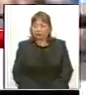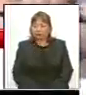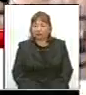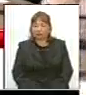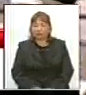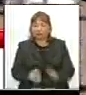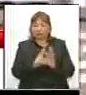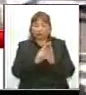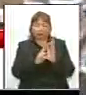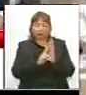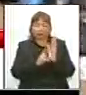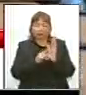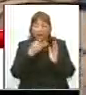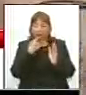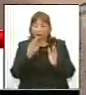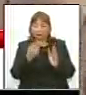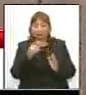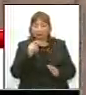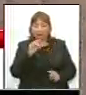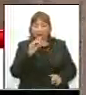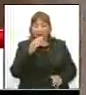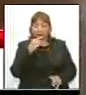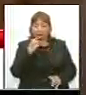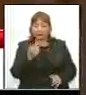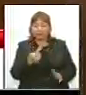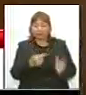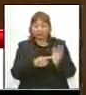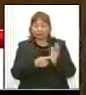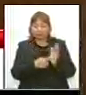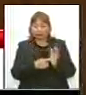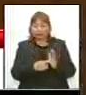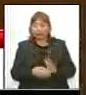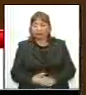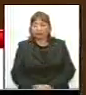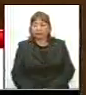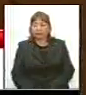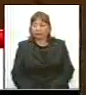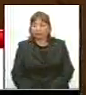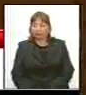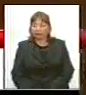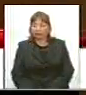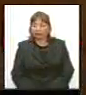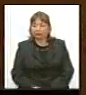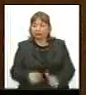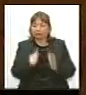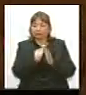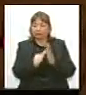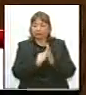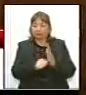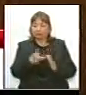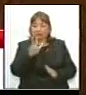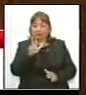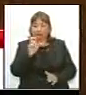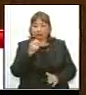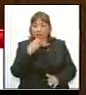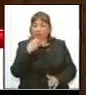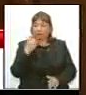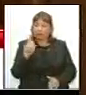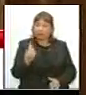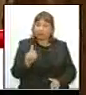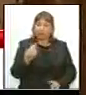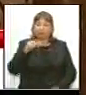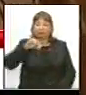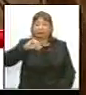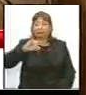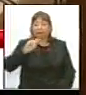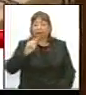relación a lo que se acaba de indicar, señor presidente. Acá en el artículo 30, que justamente el congresista